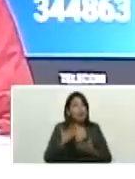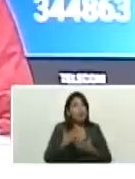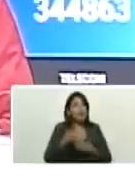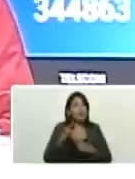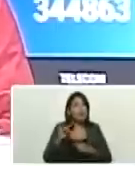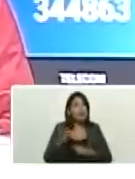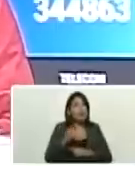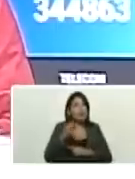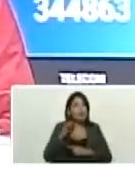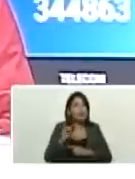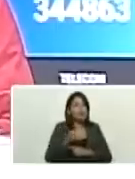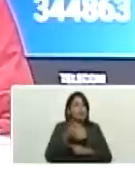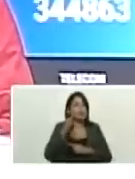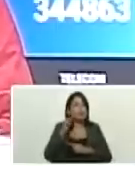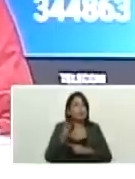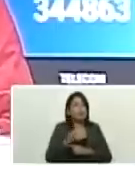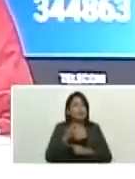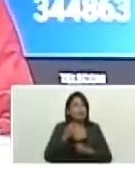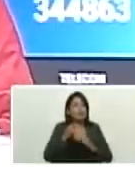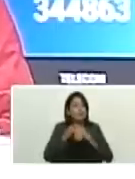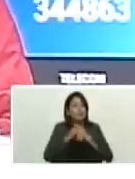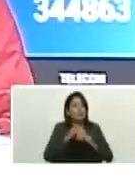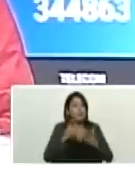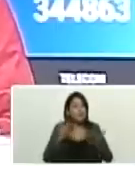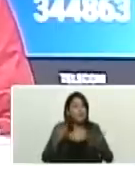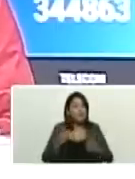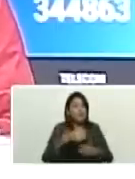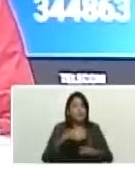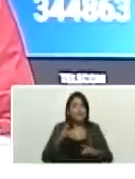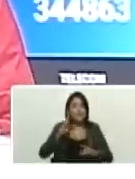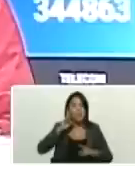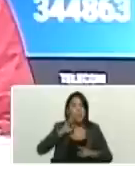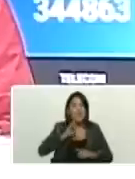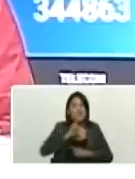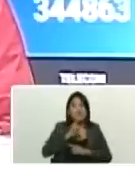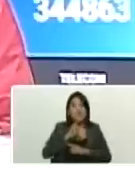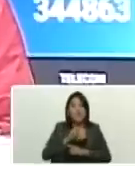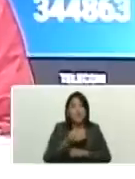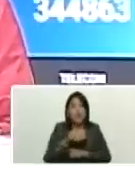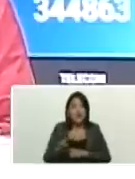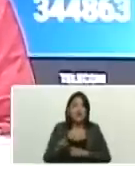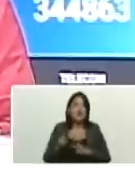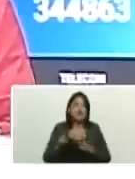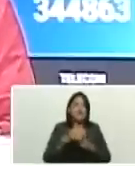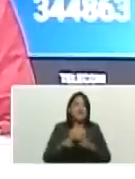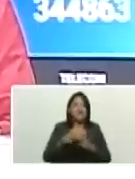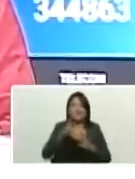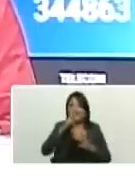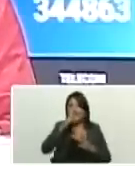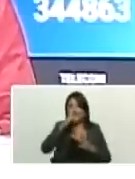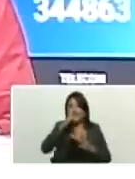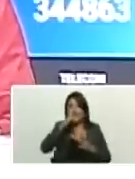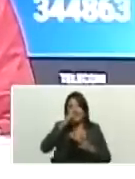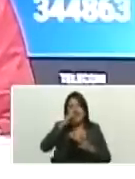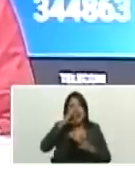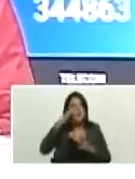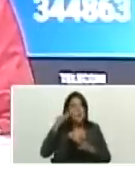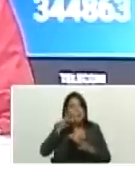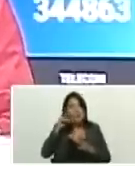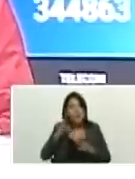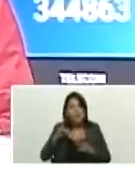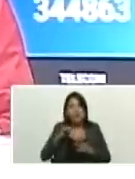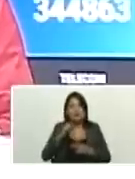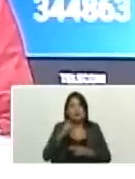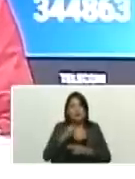traiciones, luego de la traición a Bolívar, luego de la traición a Ezequiel Zamora y el proyecto